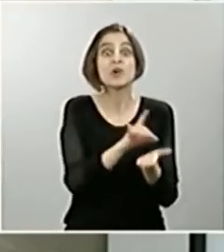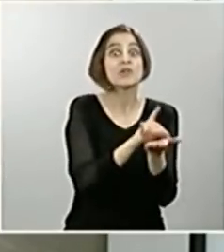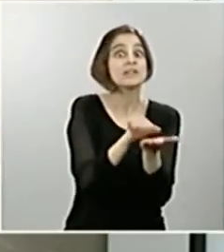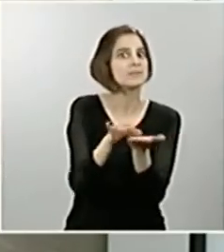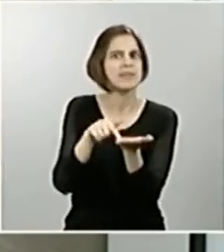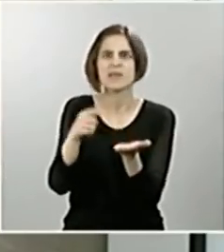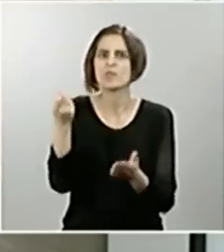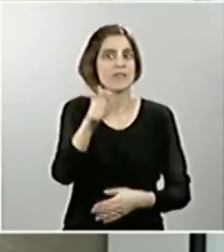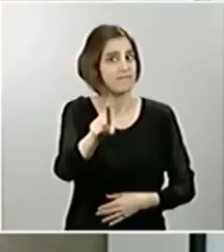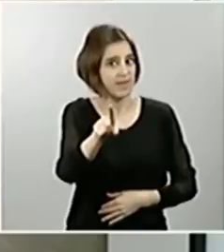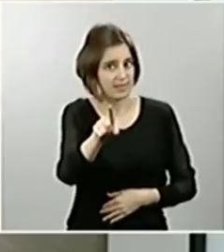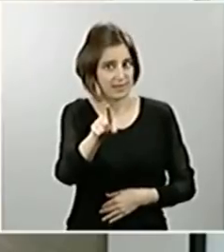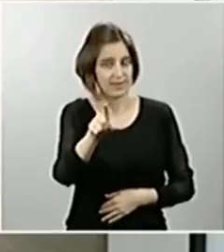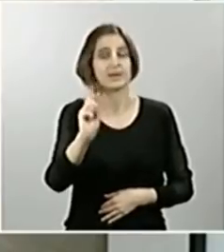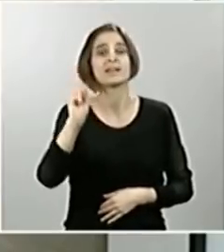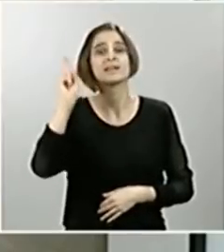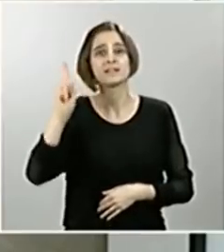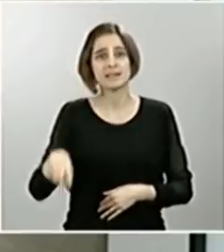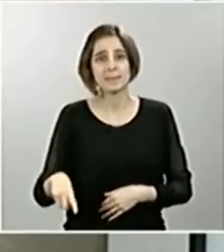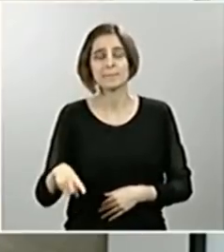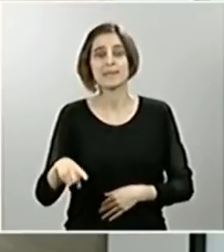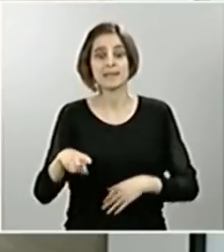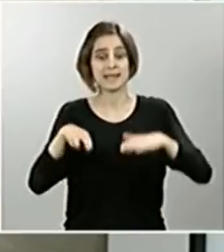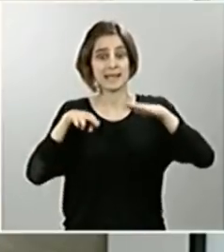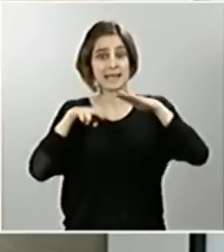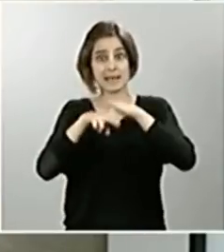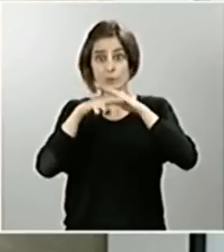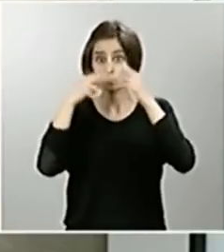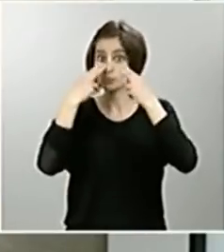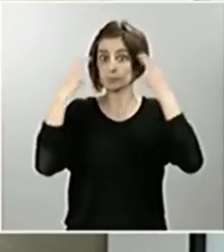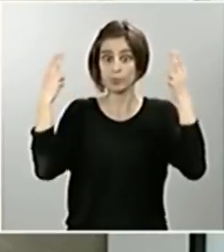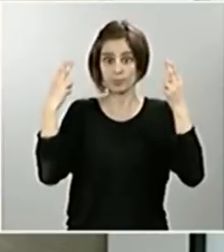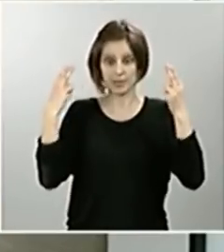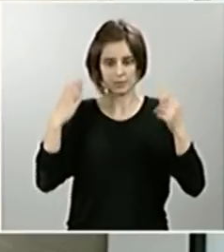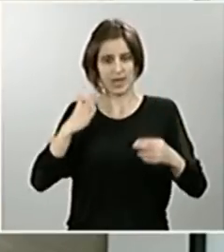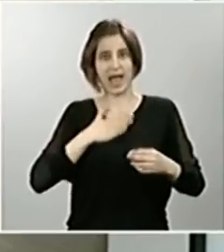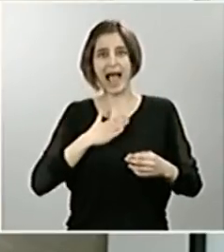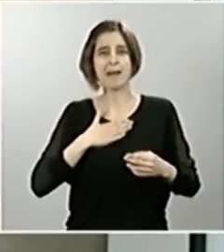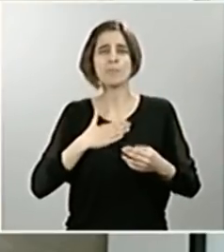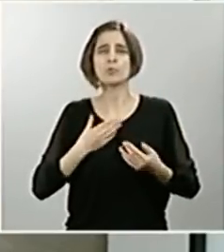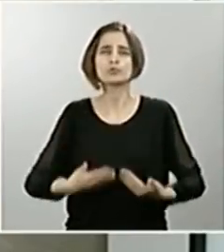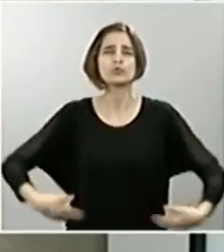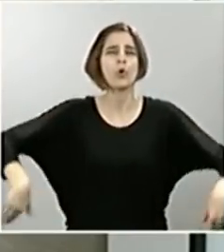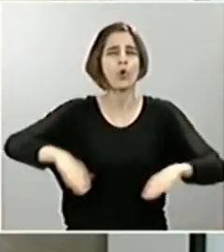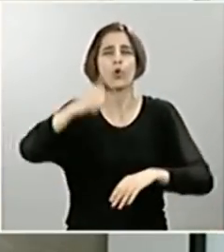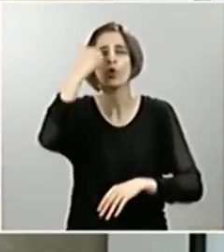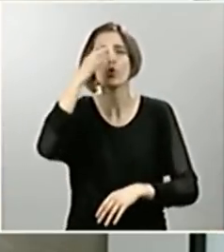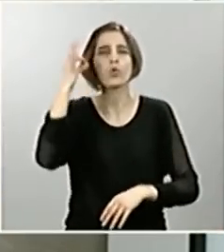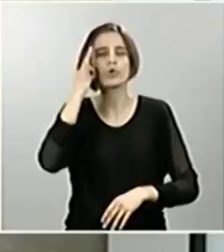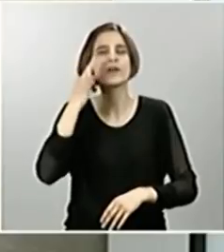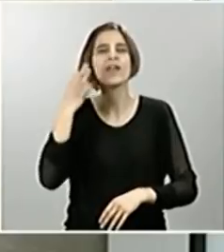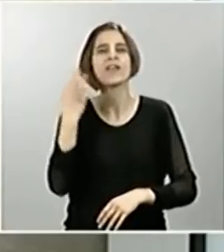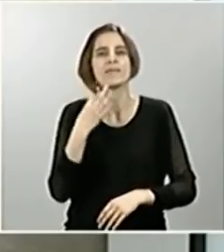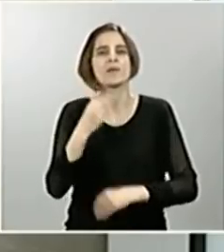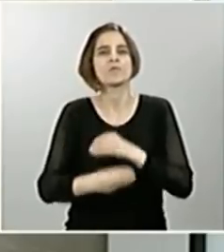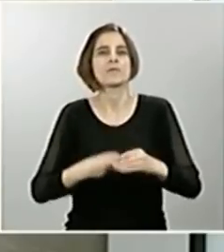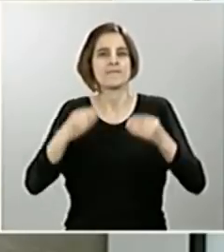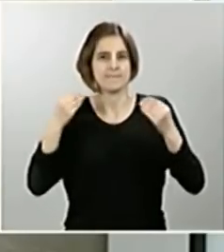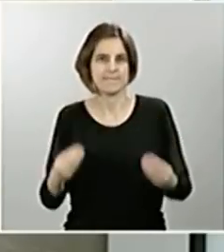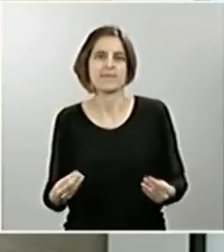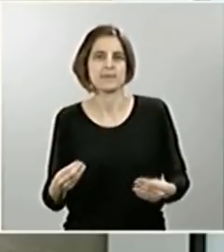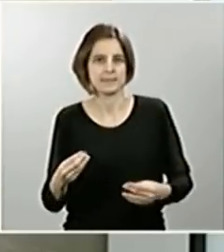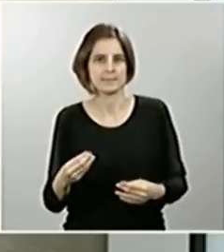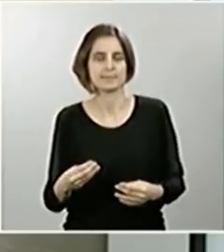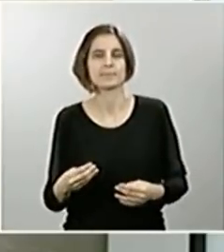tamén que os recursos públicos que son de todos e de todas hai que utilizarlos debidamente. O Goberno de España